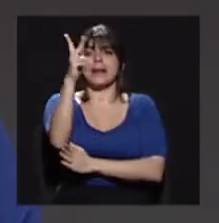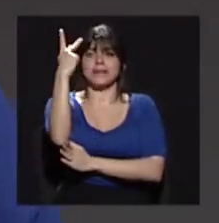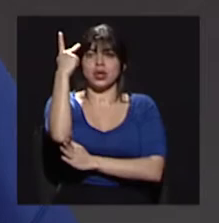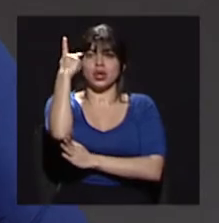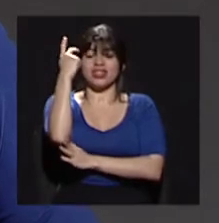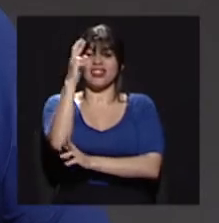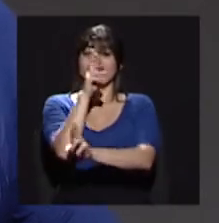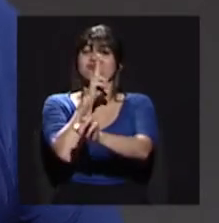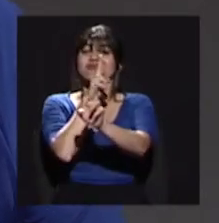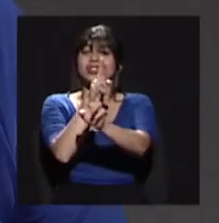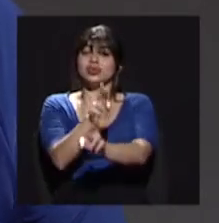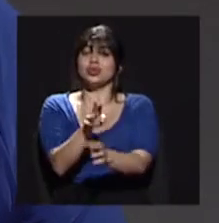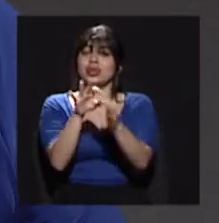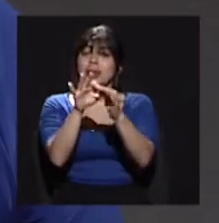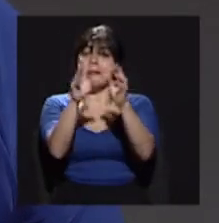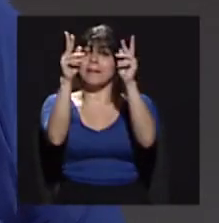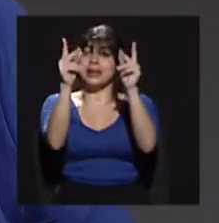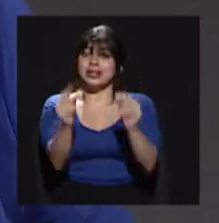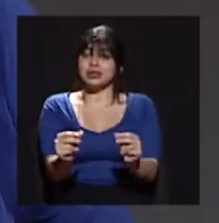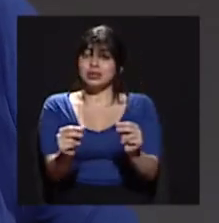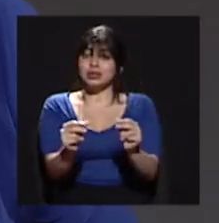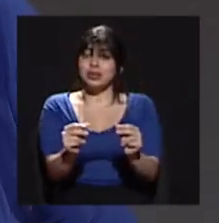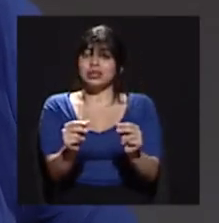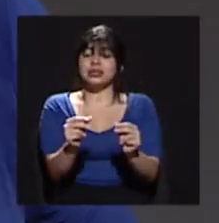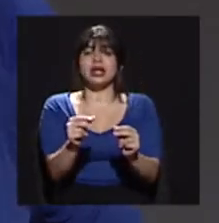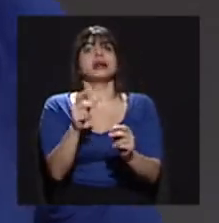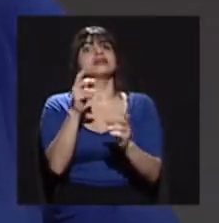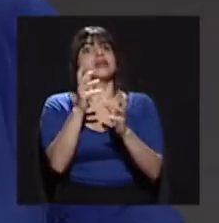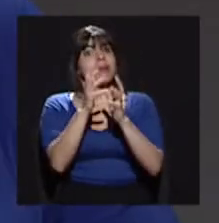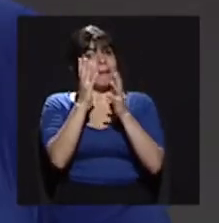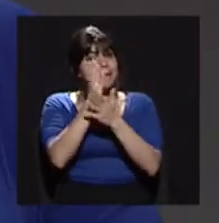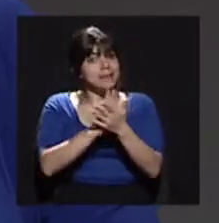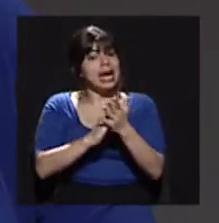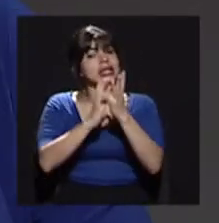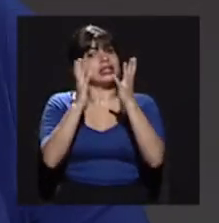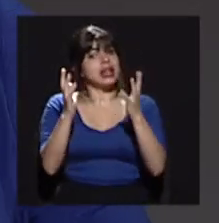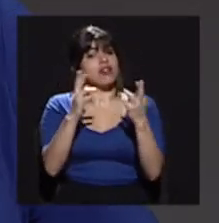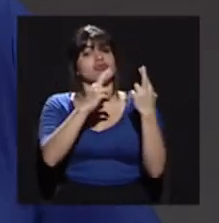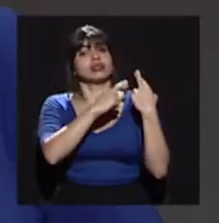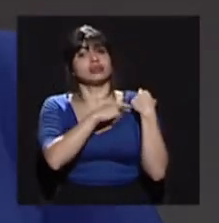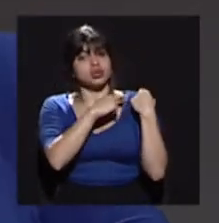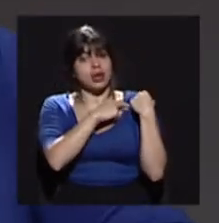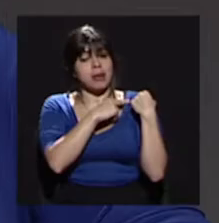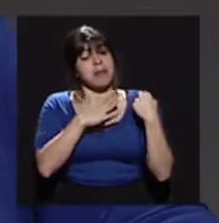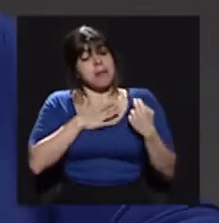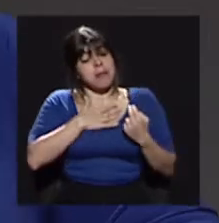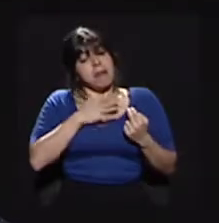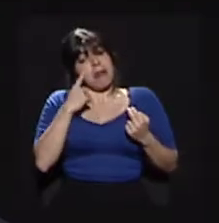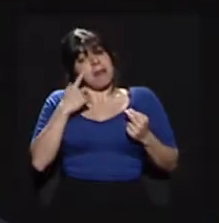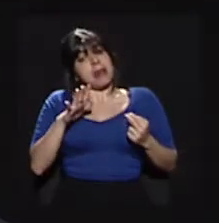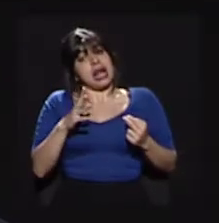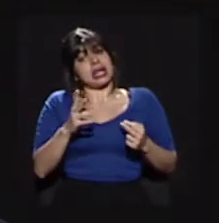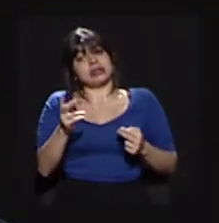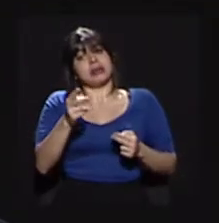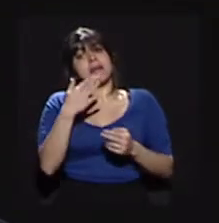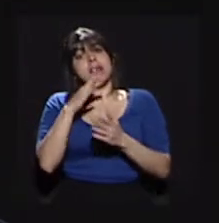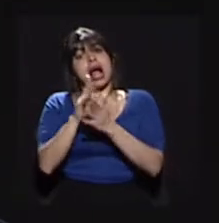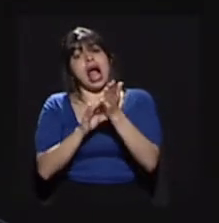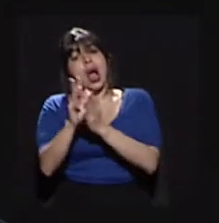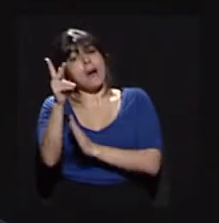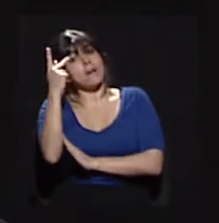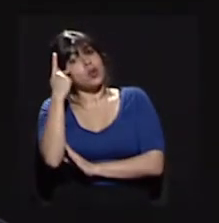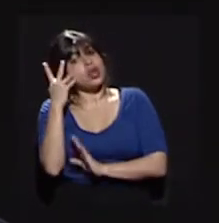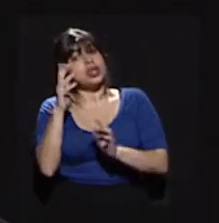resultado del presupuesto es en buena parte responsabilidad me parece a mí con los partidos políticos